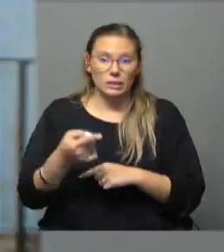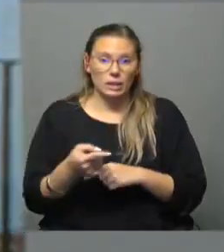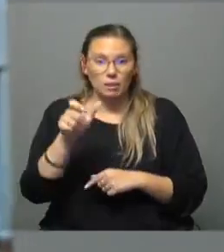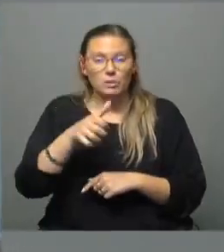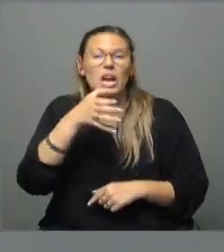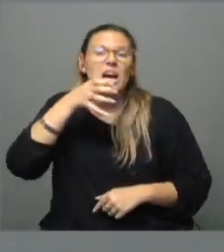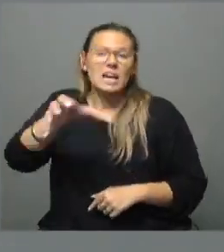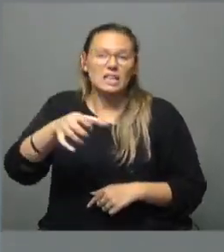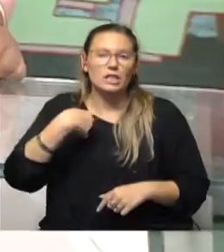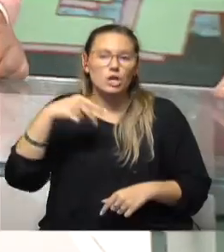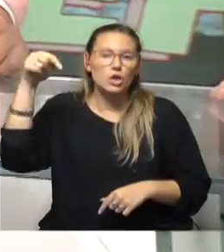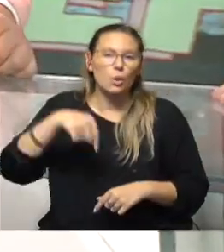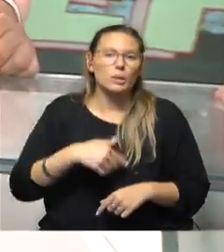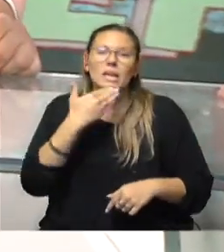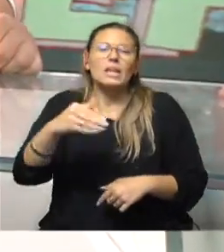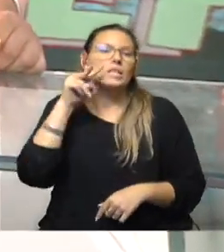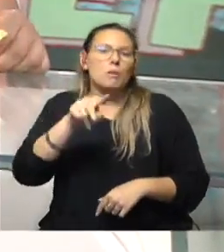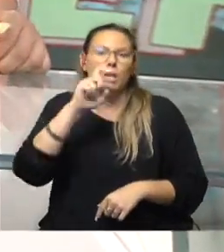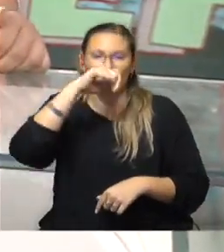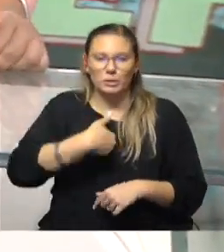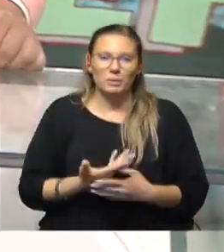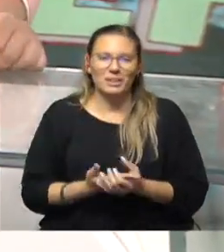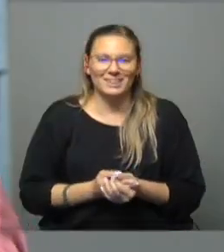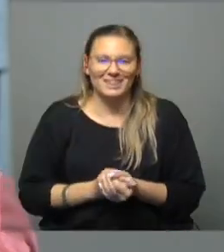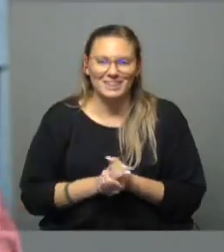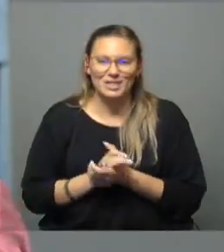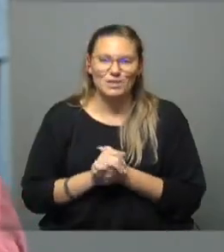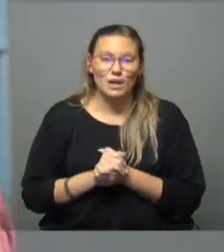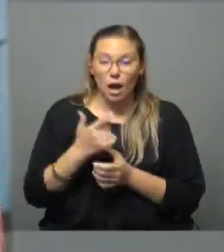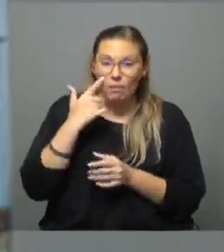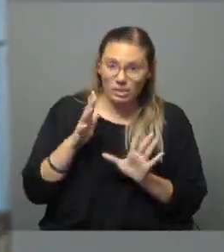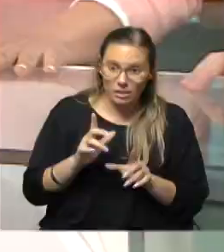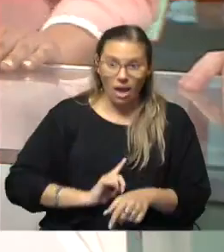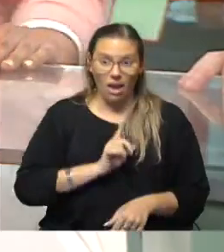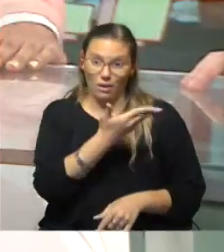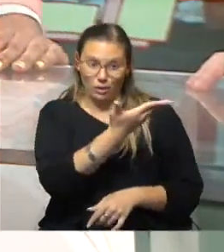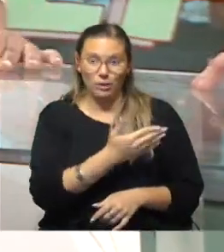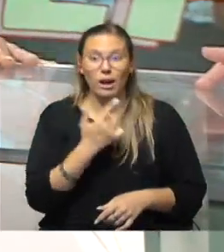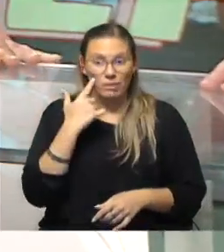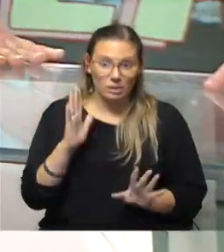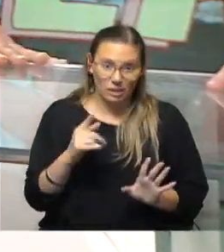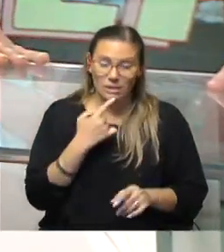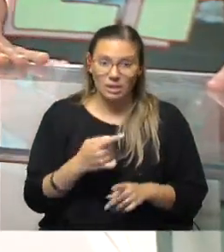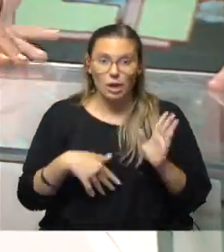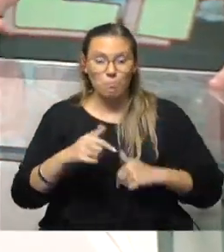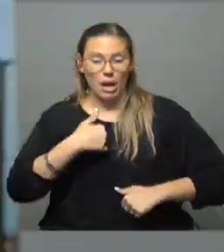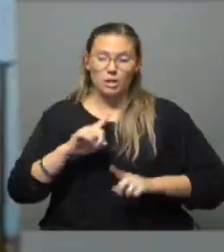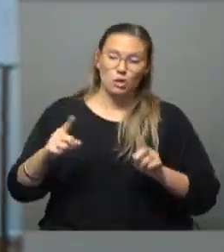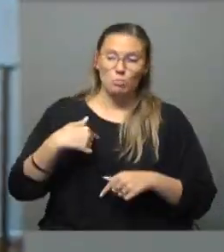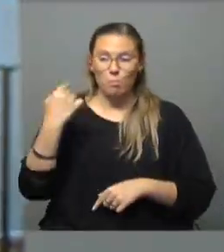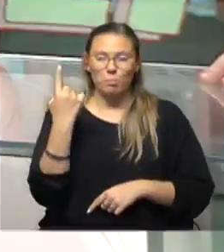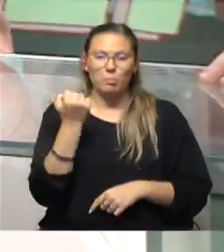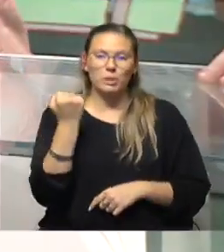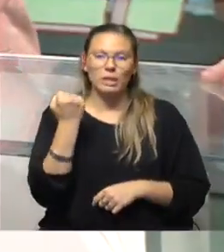grite, yo vine por mirar Montevideo. ¿Viste? El ego. Ahí está. Toma. Te dije, se trata más de mí que de vos.